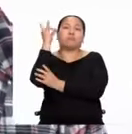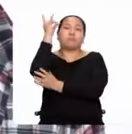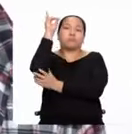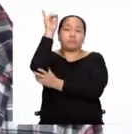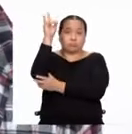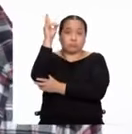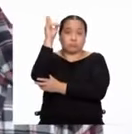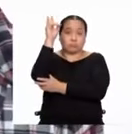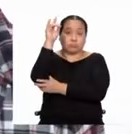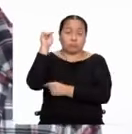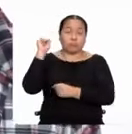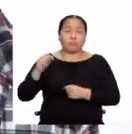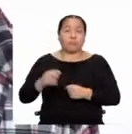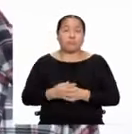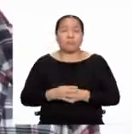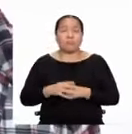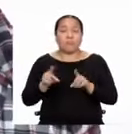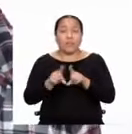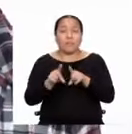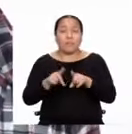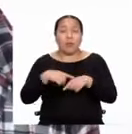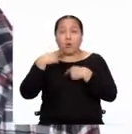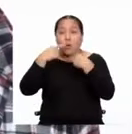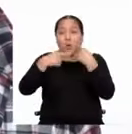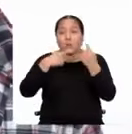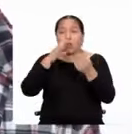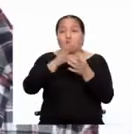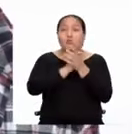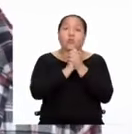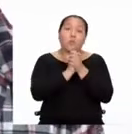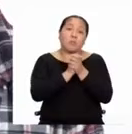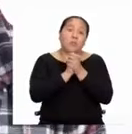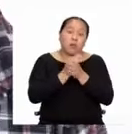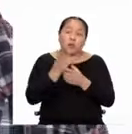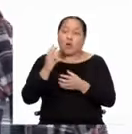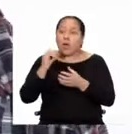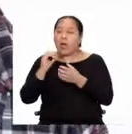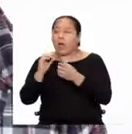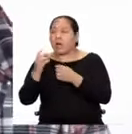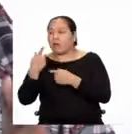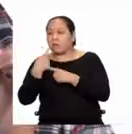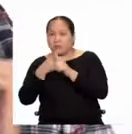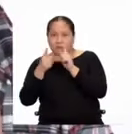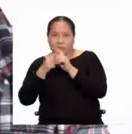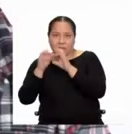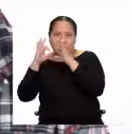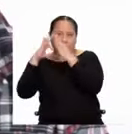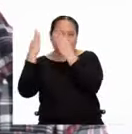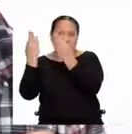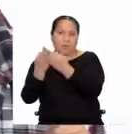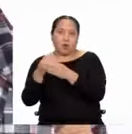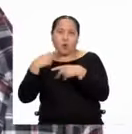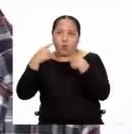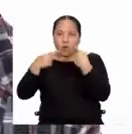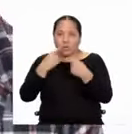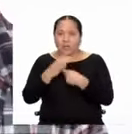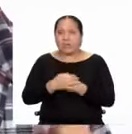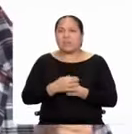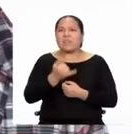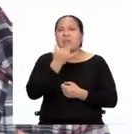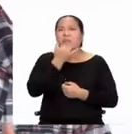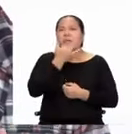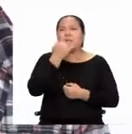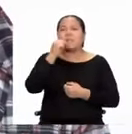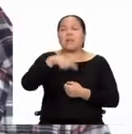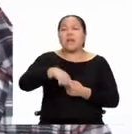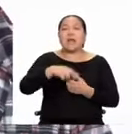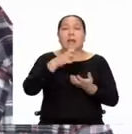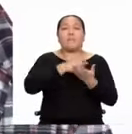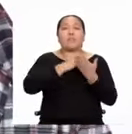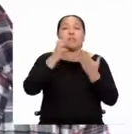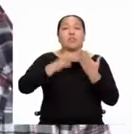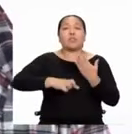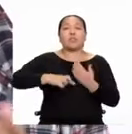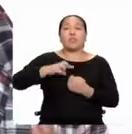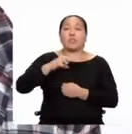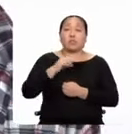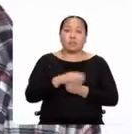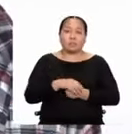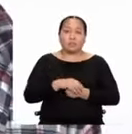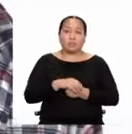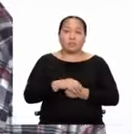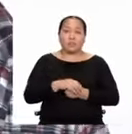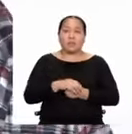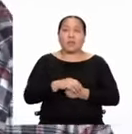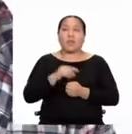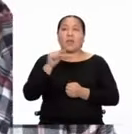mundo. Asimismo, comenta a tus compañeros, amigos y familiares en qué consiste el proyecto genográfico de la